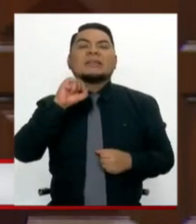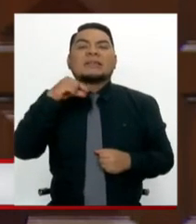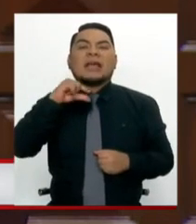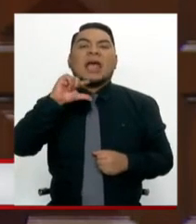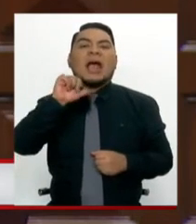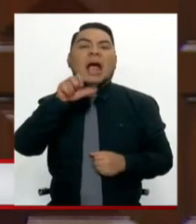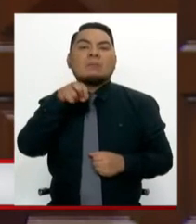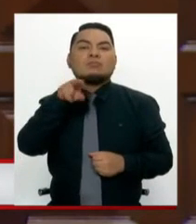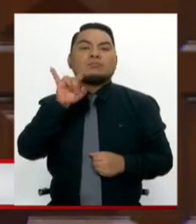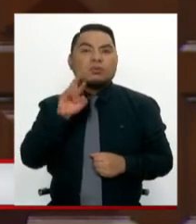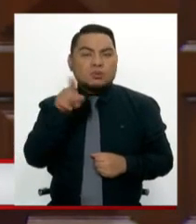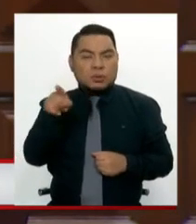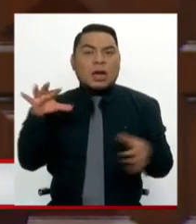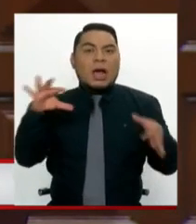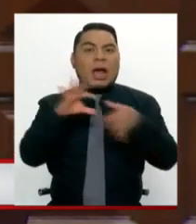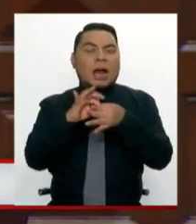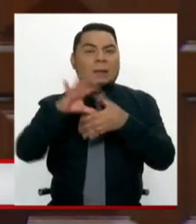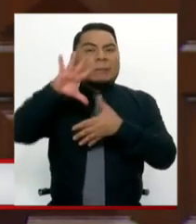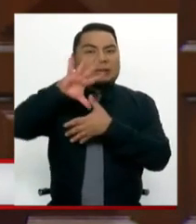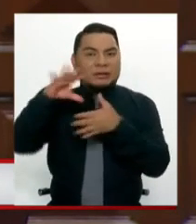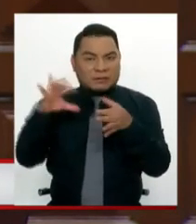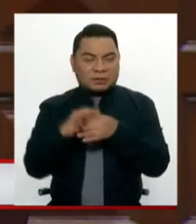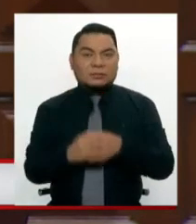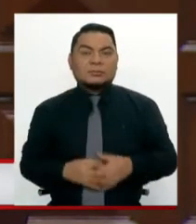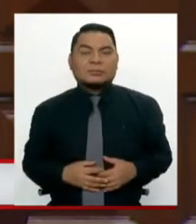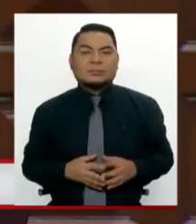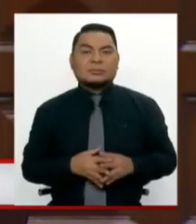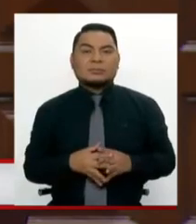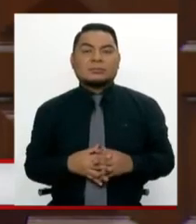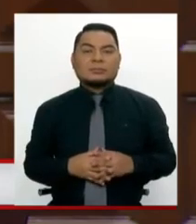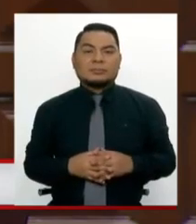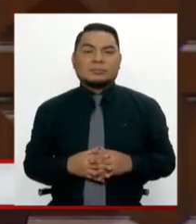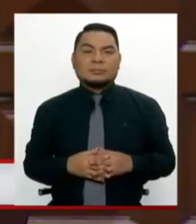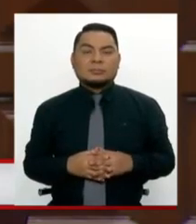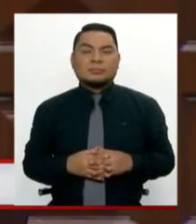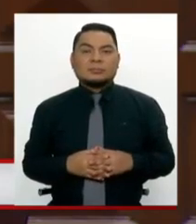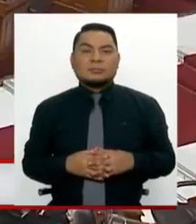plataforma comercial de la Alianza del Pacífico.